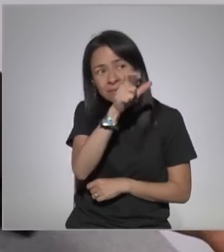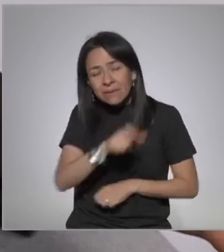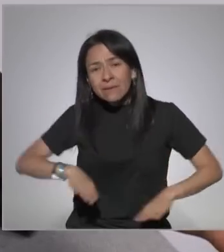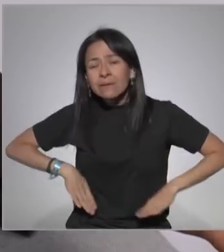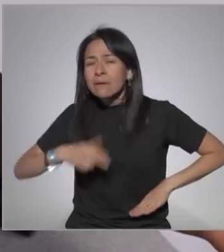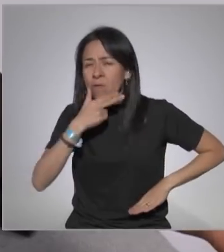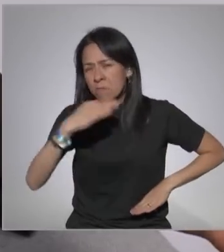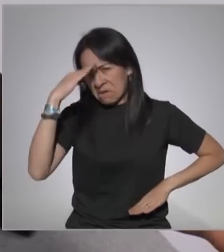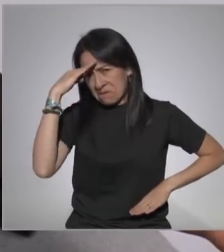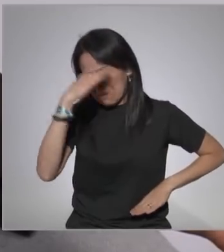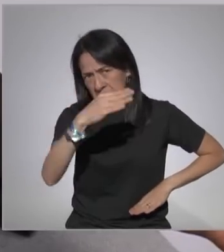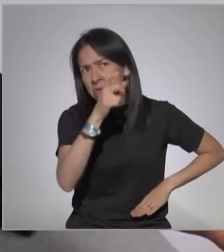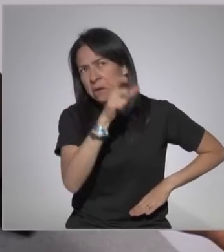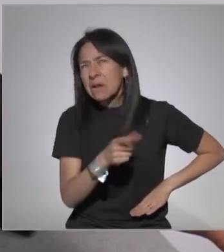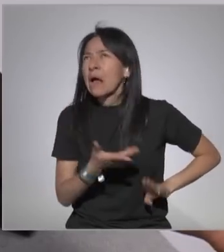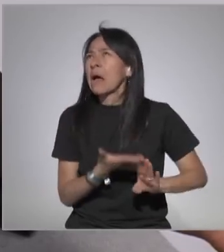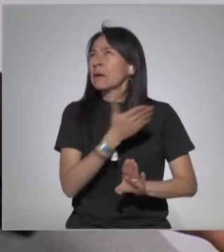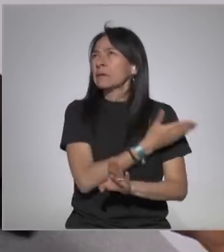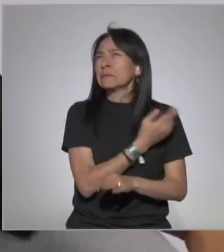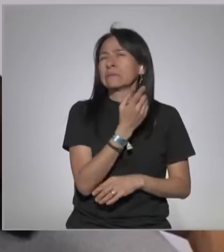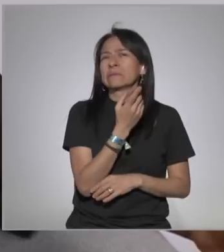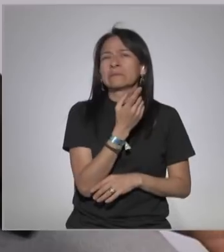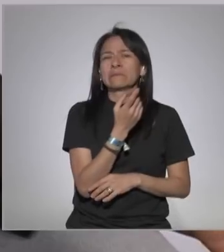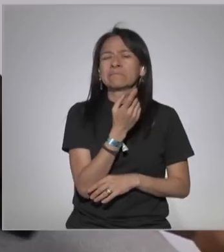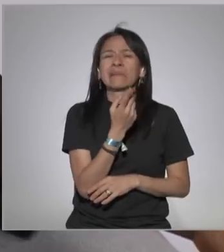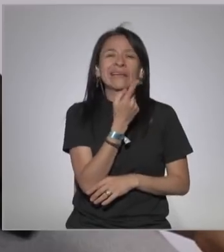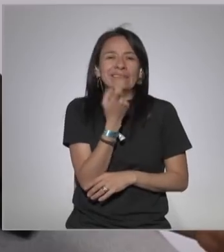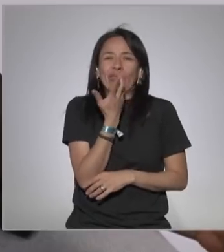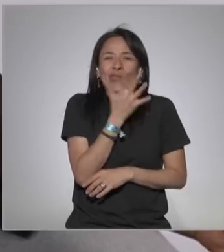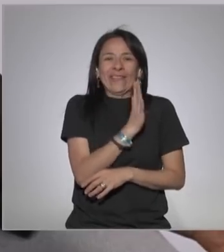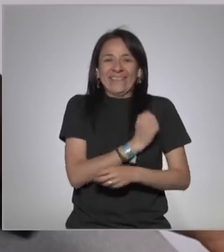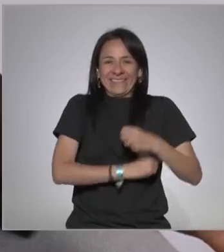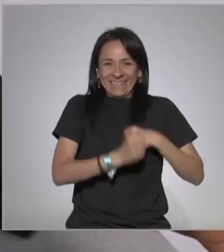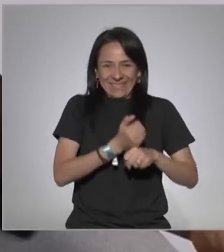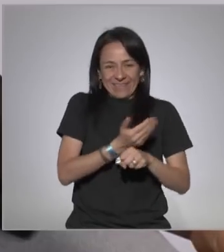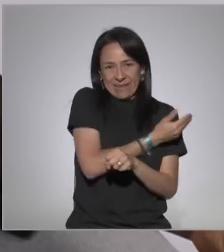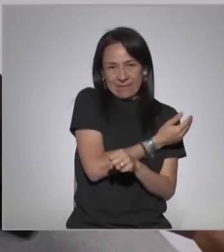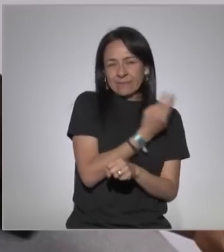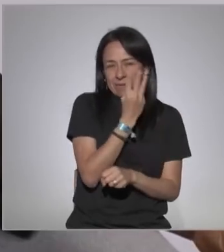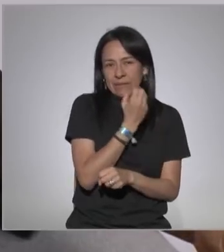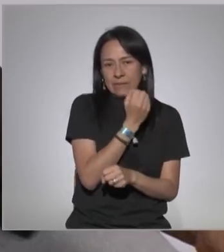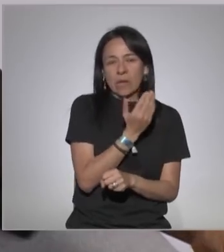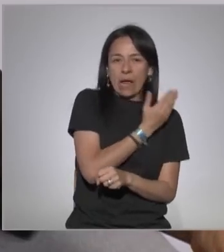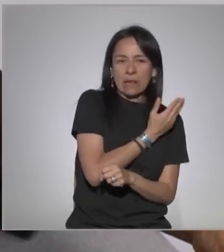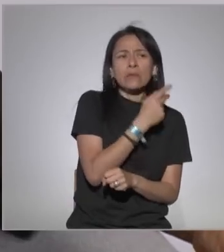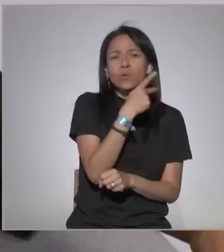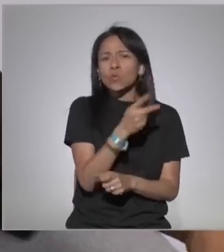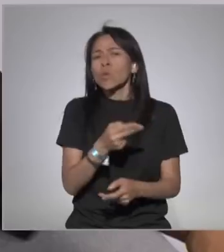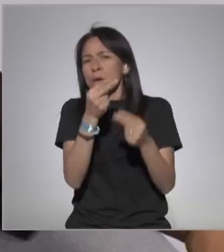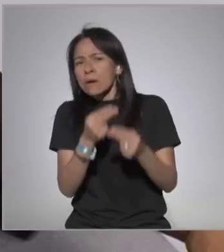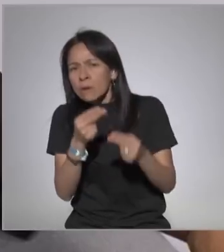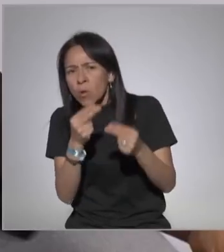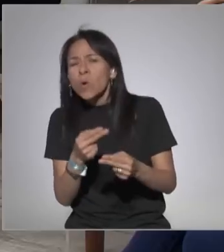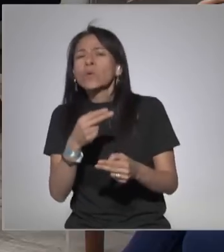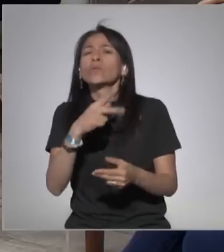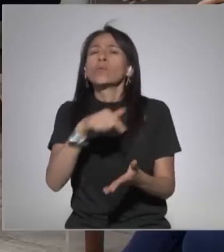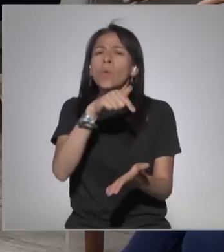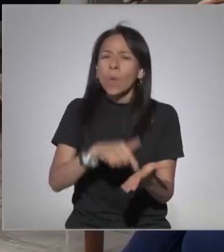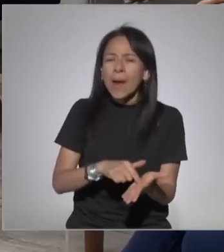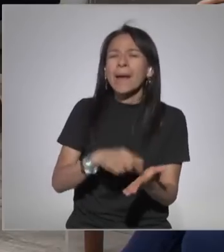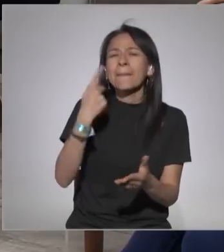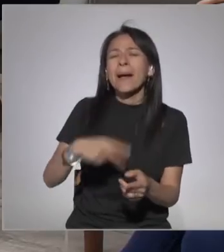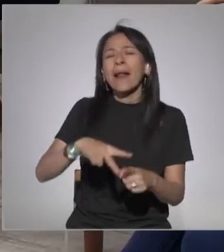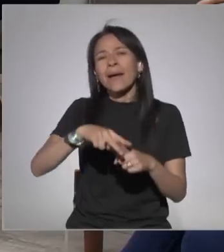hace unos 3 años, 110, atendía su tlapalería, su negocio. Y bueno,